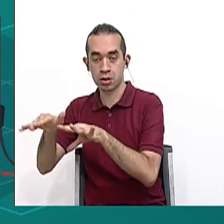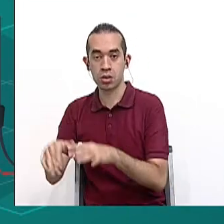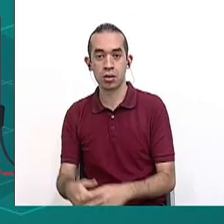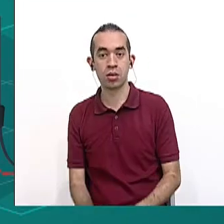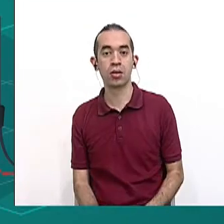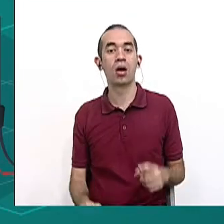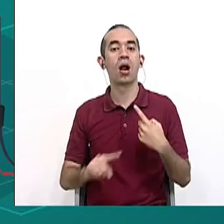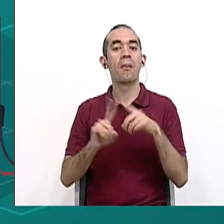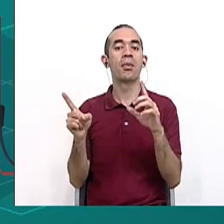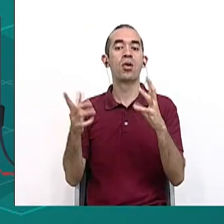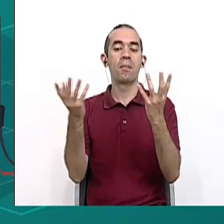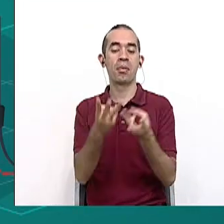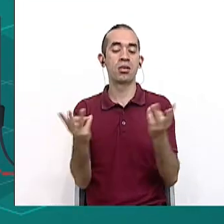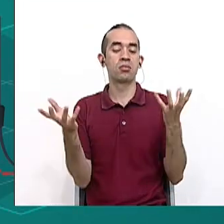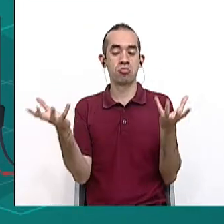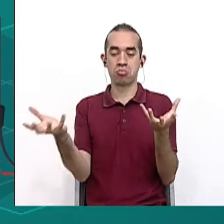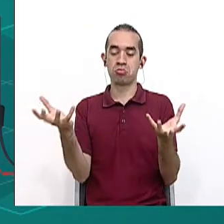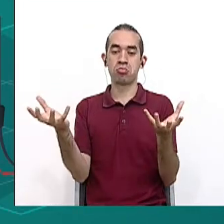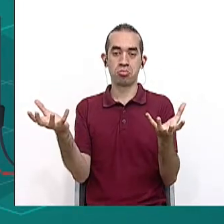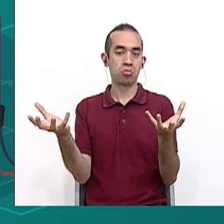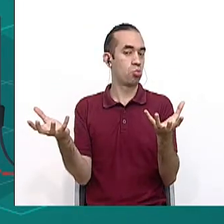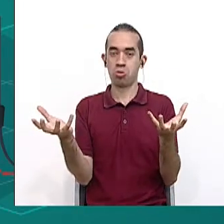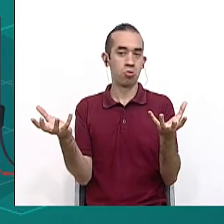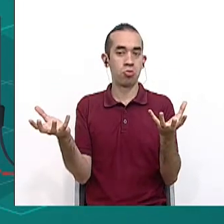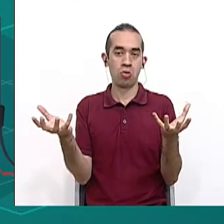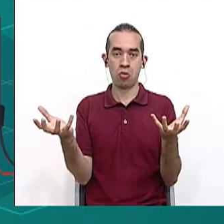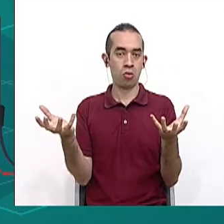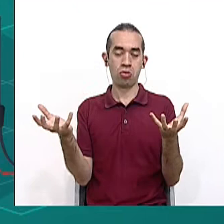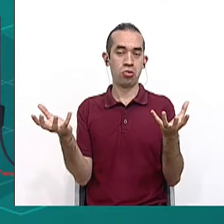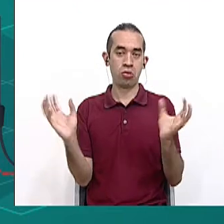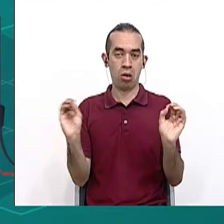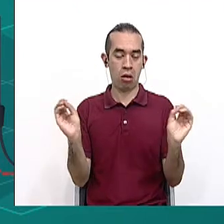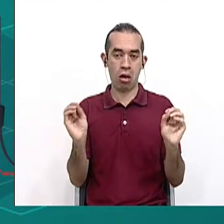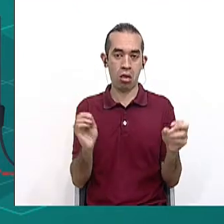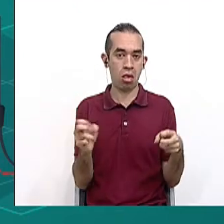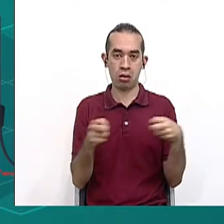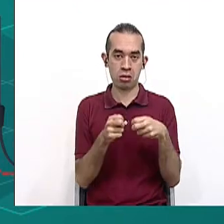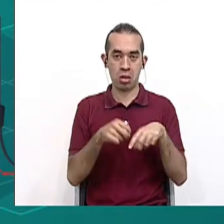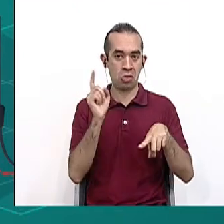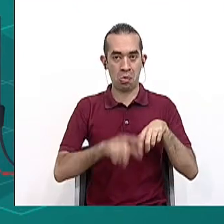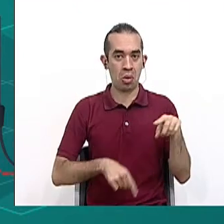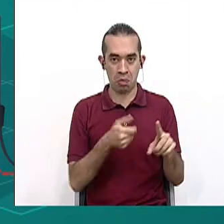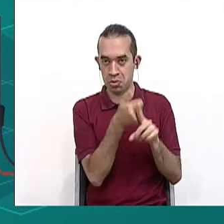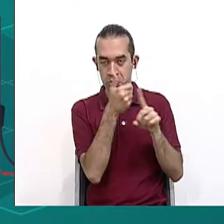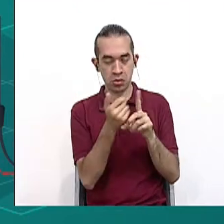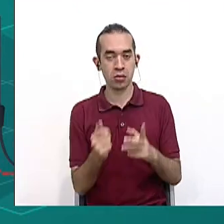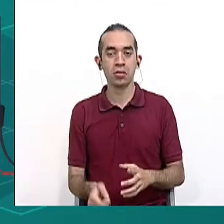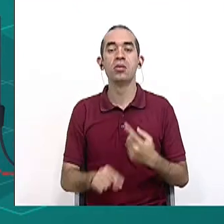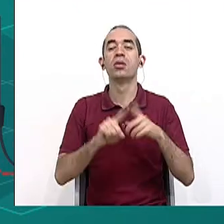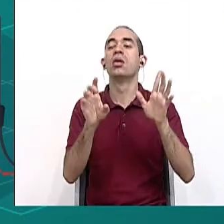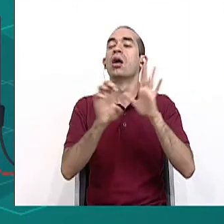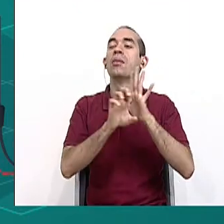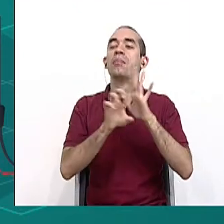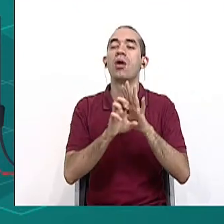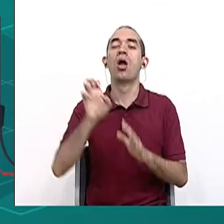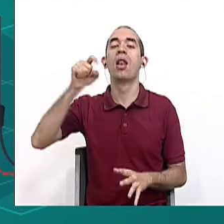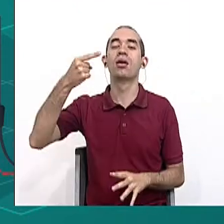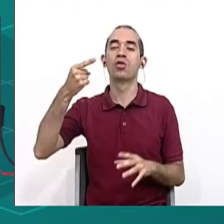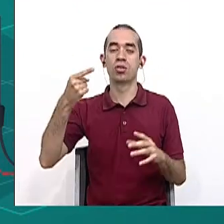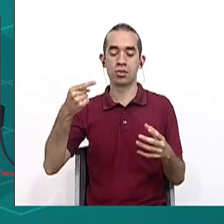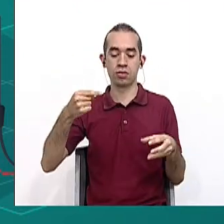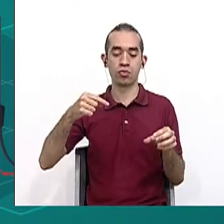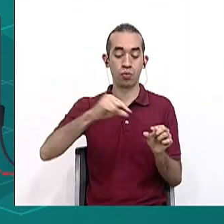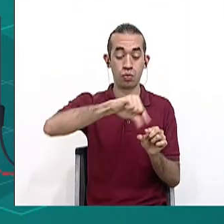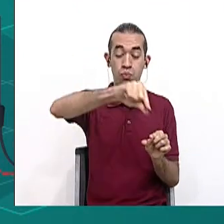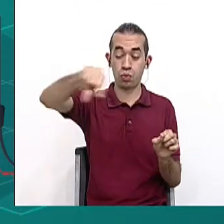otro, pero materiales por lo general no conductores. Ahora vamos a estudiar qué pasa cuando esos electrones fluyen a través de